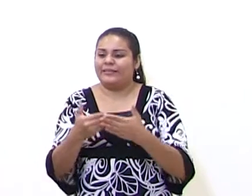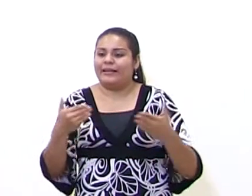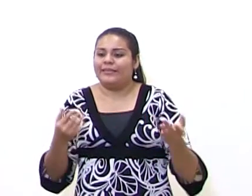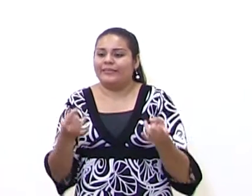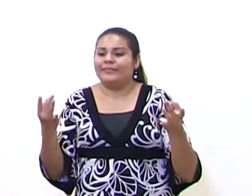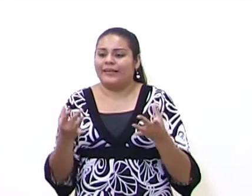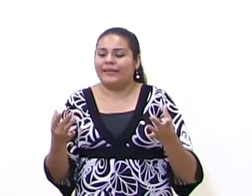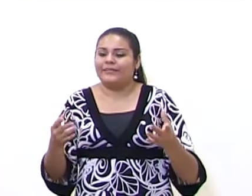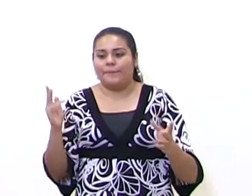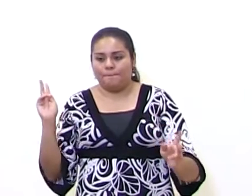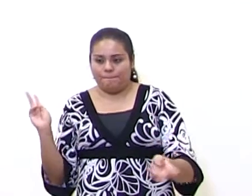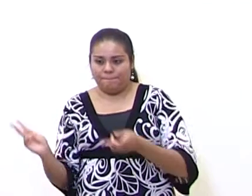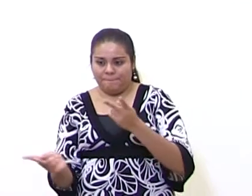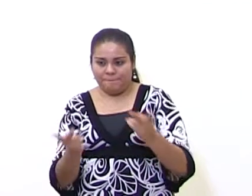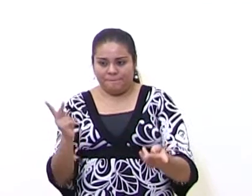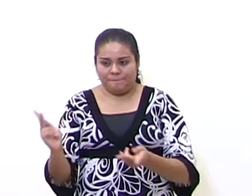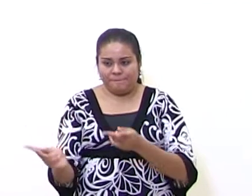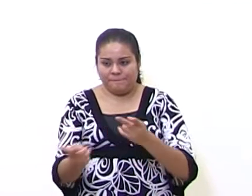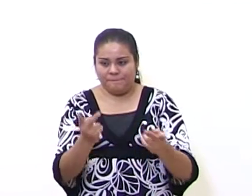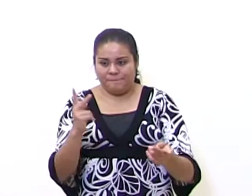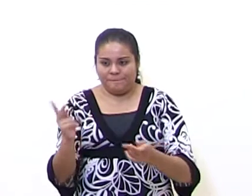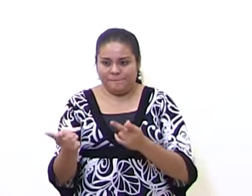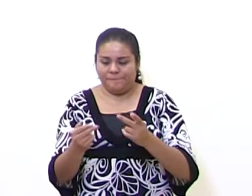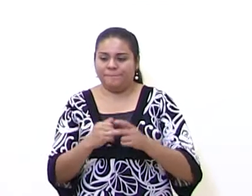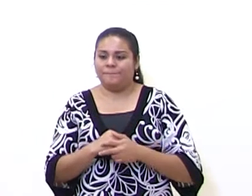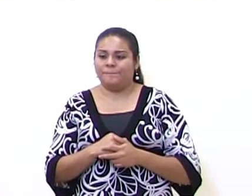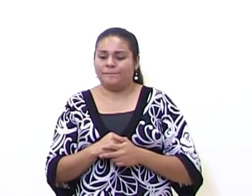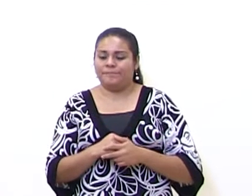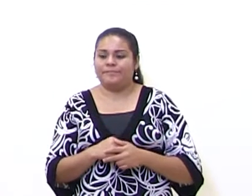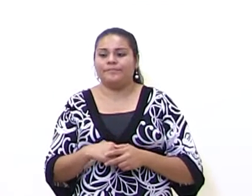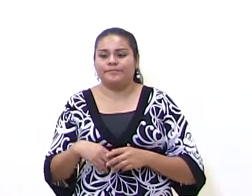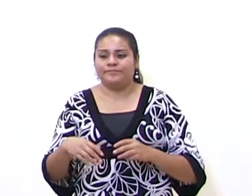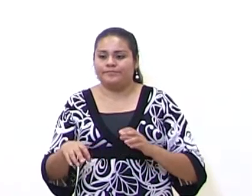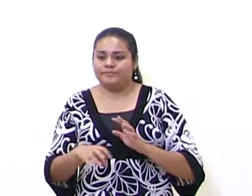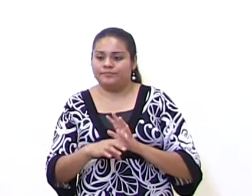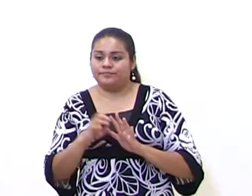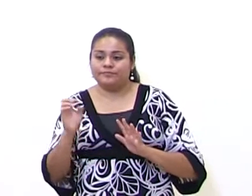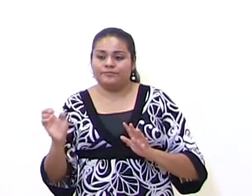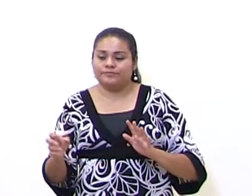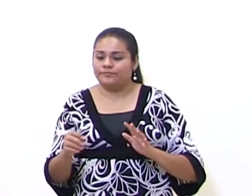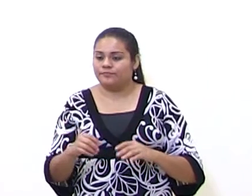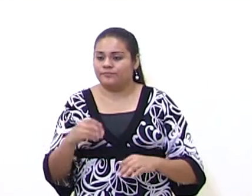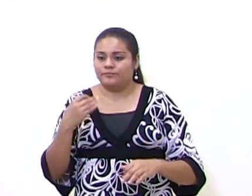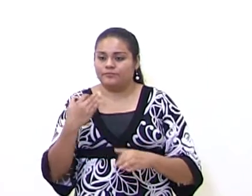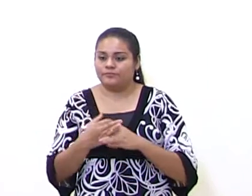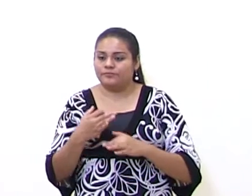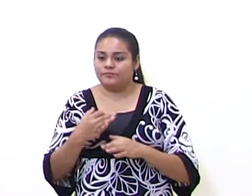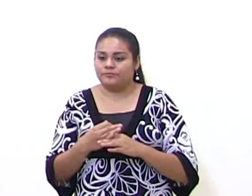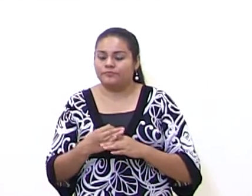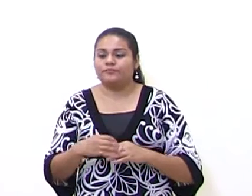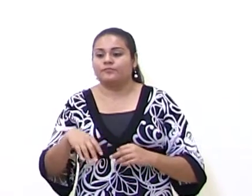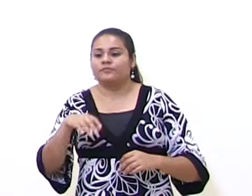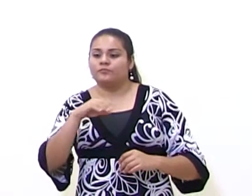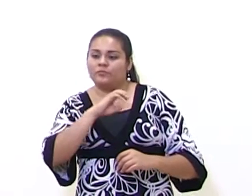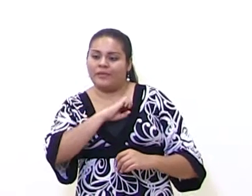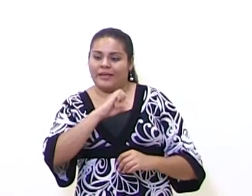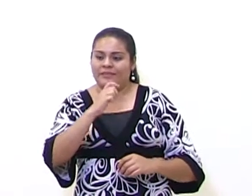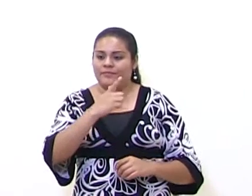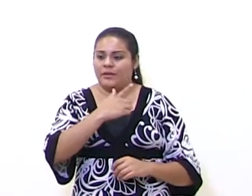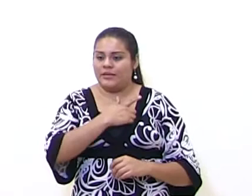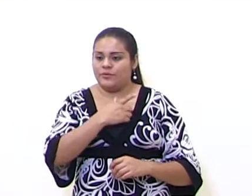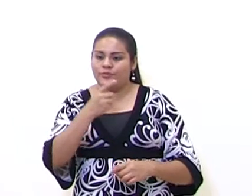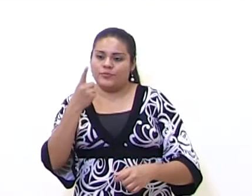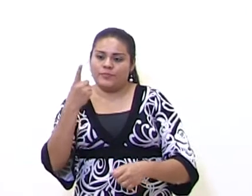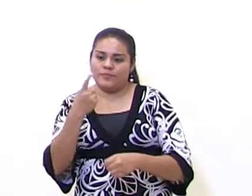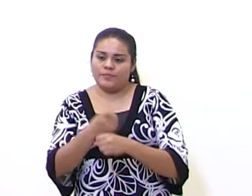esta sesión. Y recalcar que corresponde a la asignatura de español tercer grado,